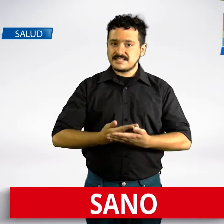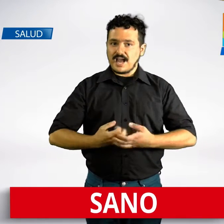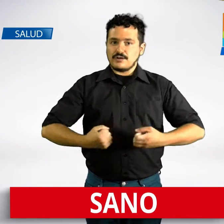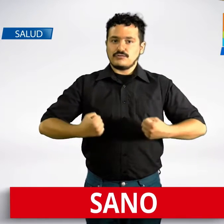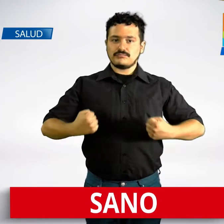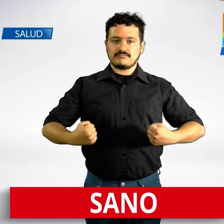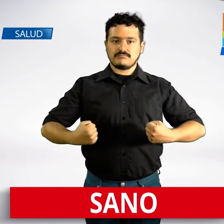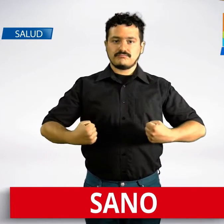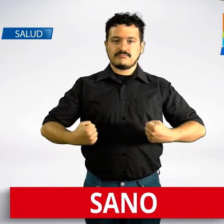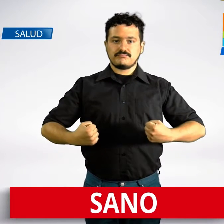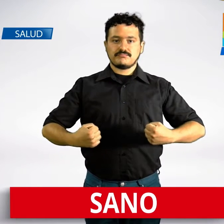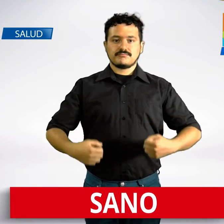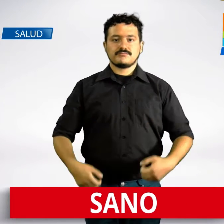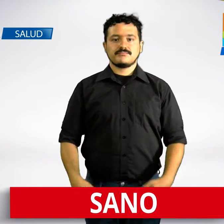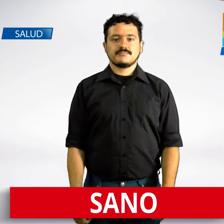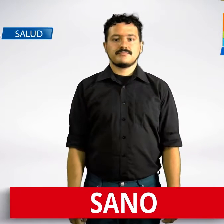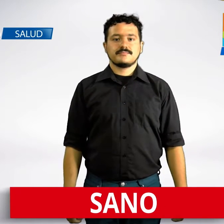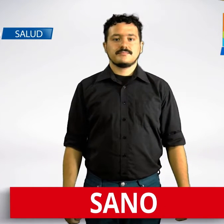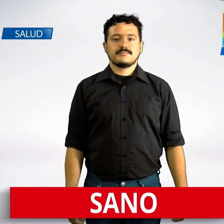Sano,